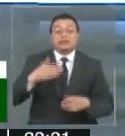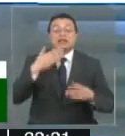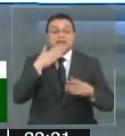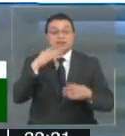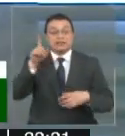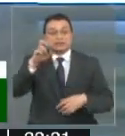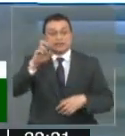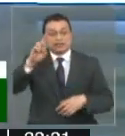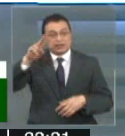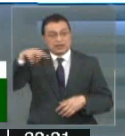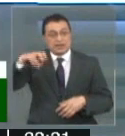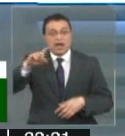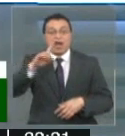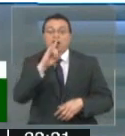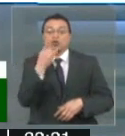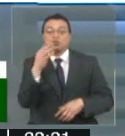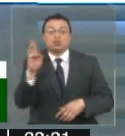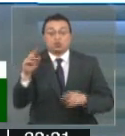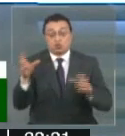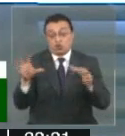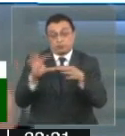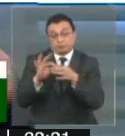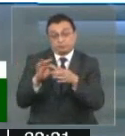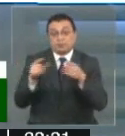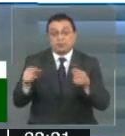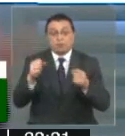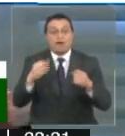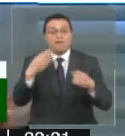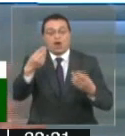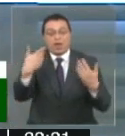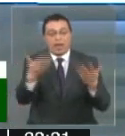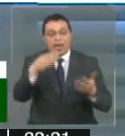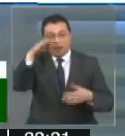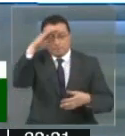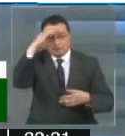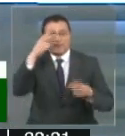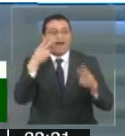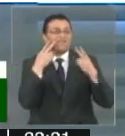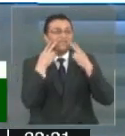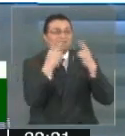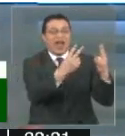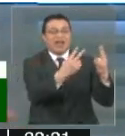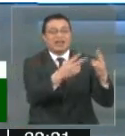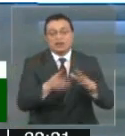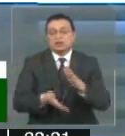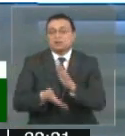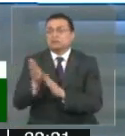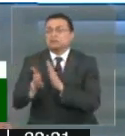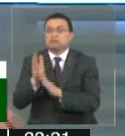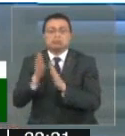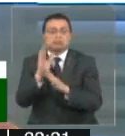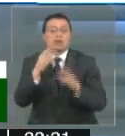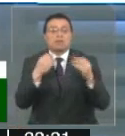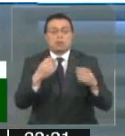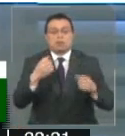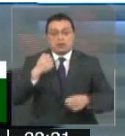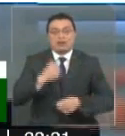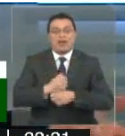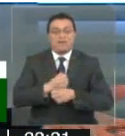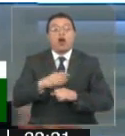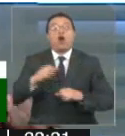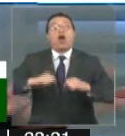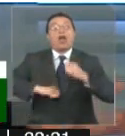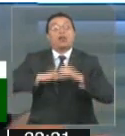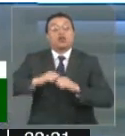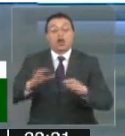organizaron este trabajo, de tal forma también poder dar una muy buena experiencia de viaje y enriquecer el trabajo de la industria